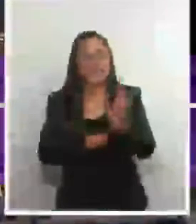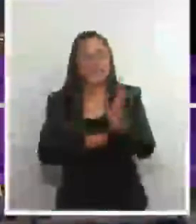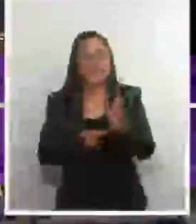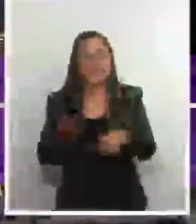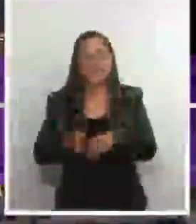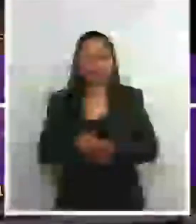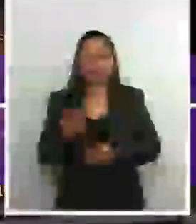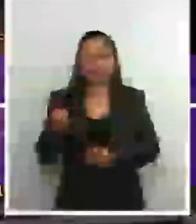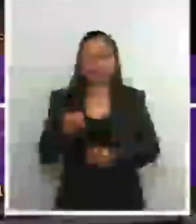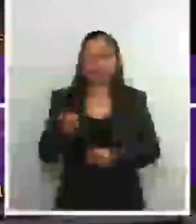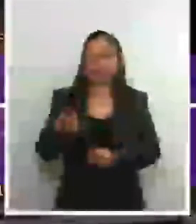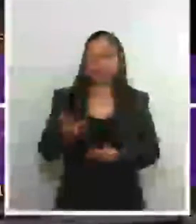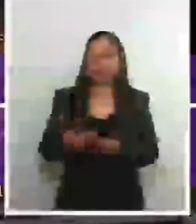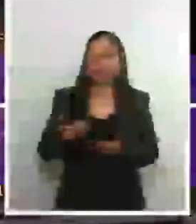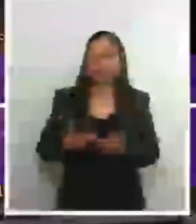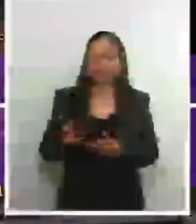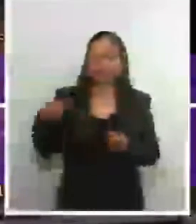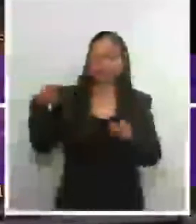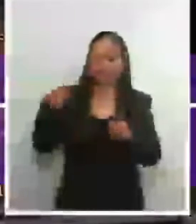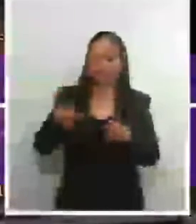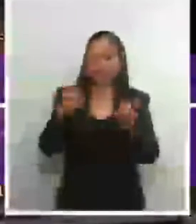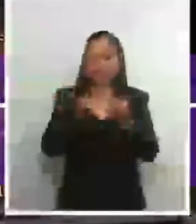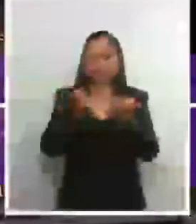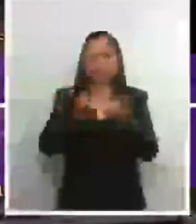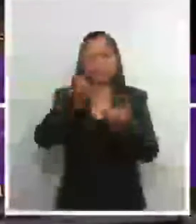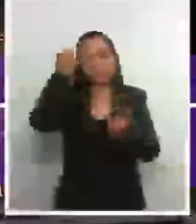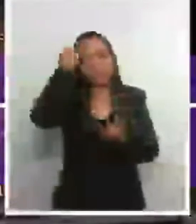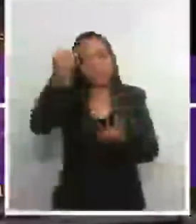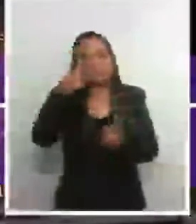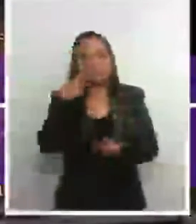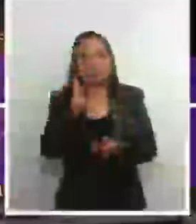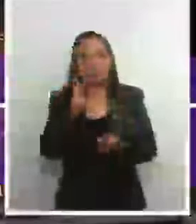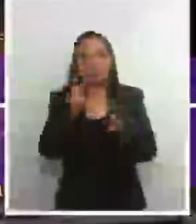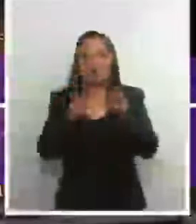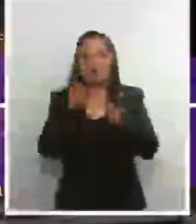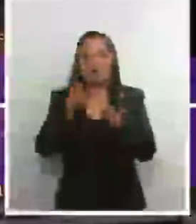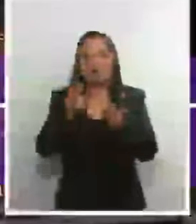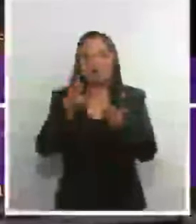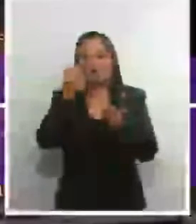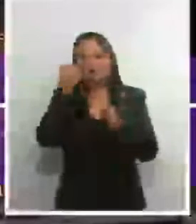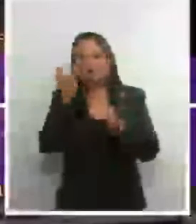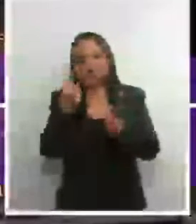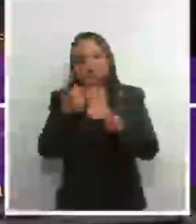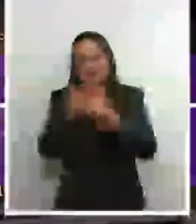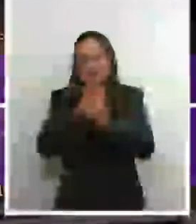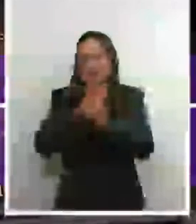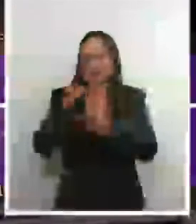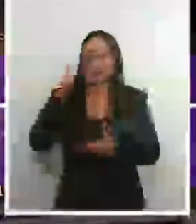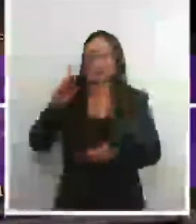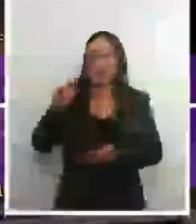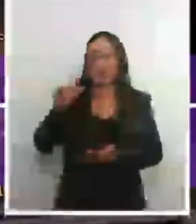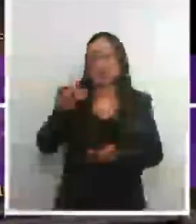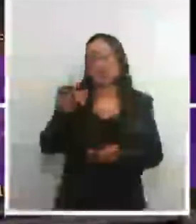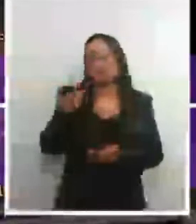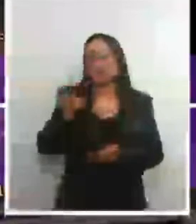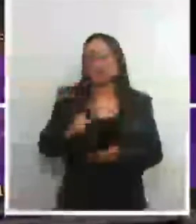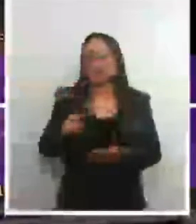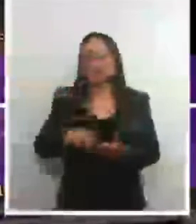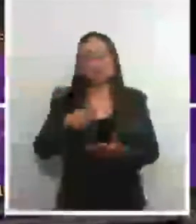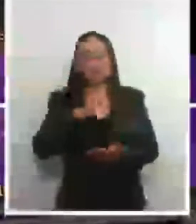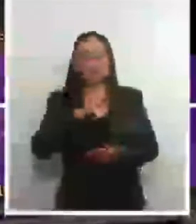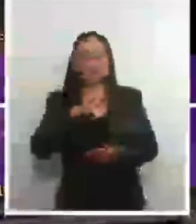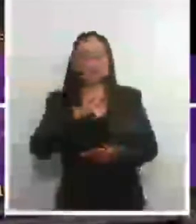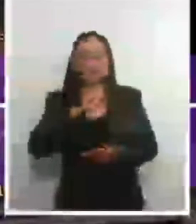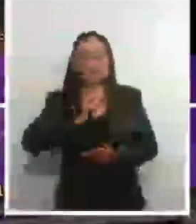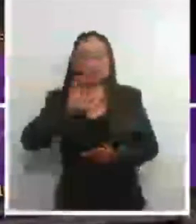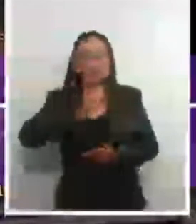que tiene la misma lógica, aunque con algunos matices respecto a la que presentó el maestro Batis. Y digo ilusa